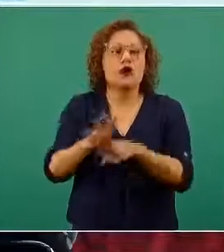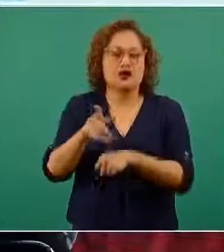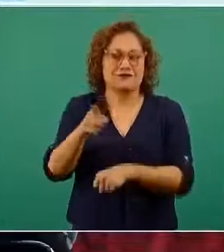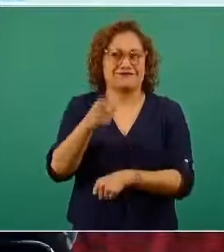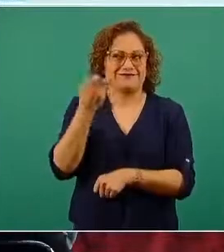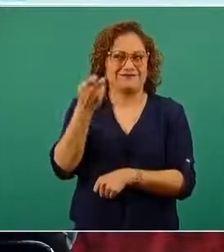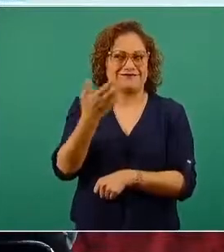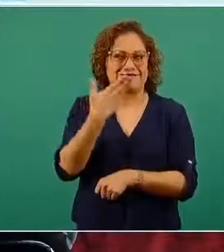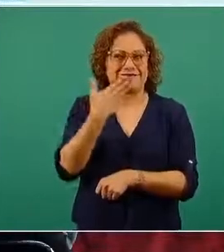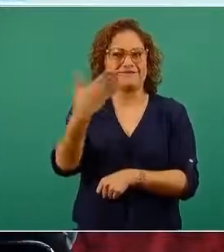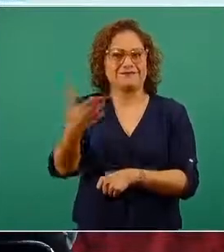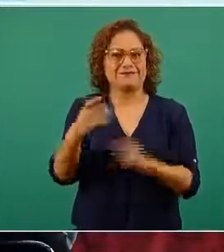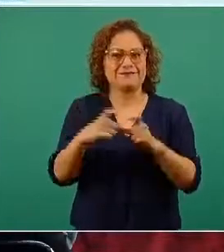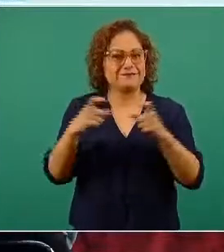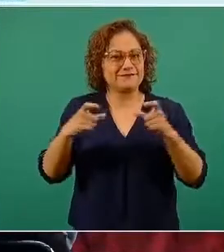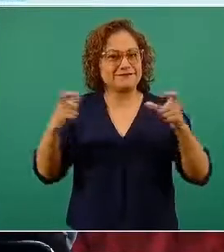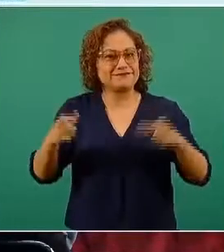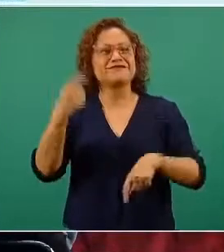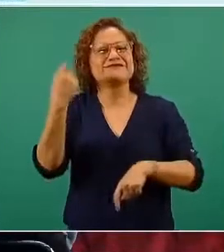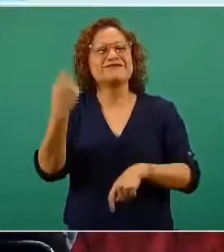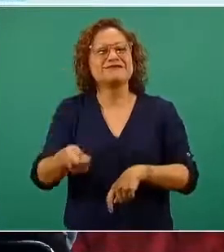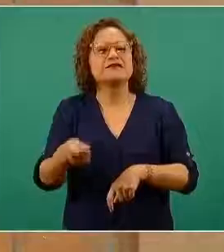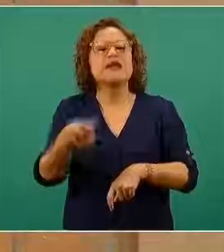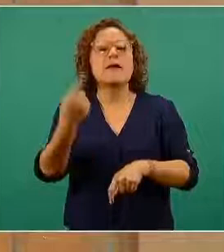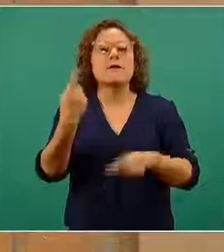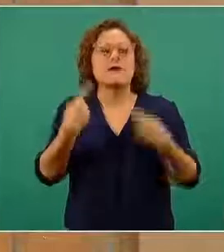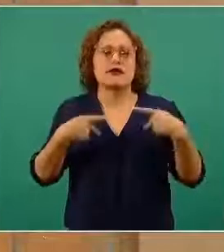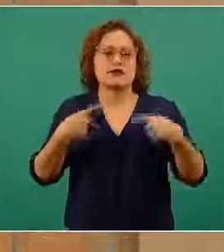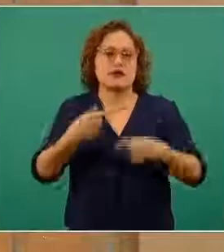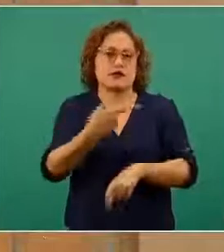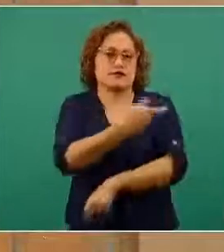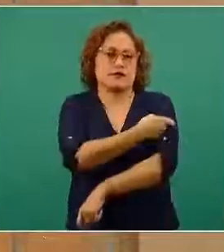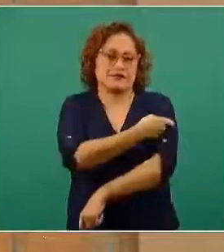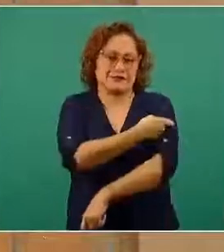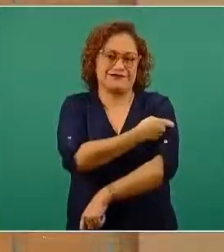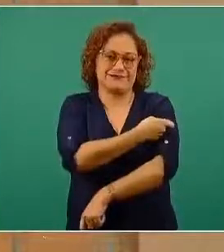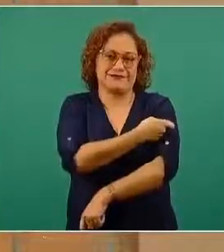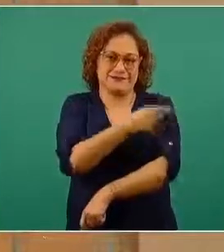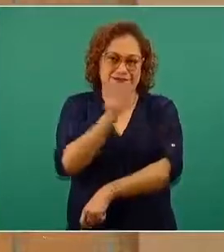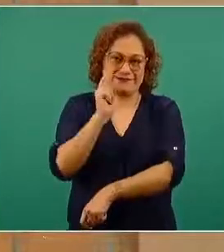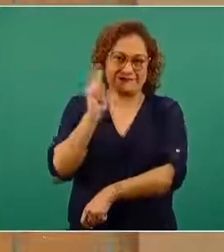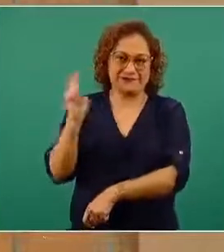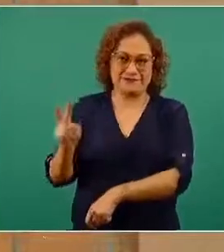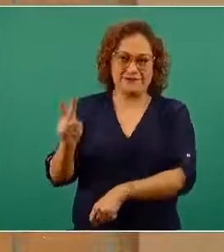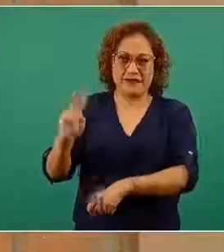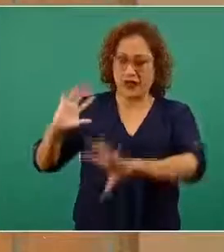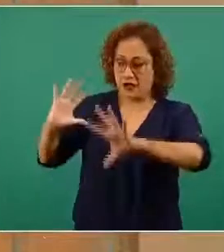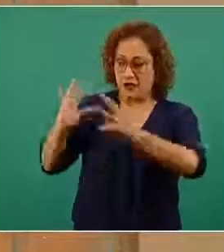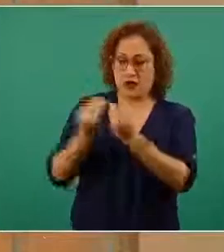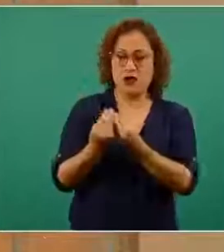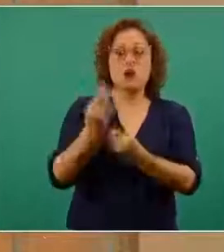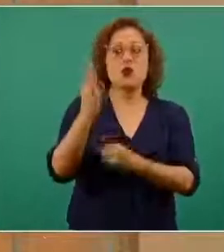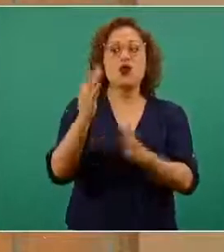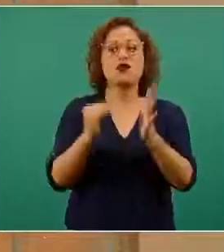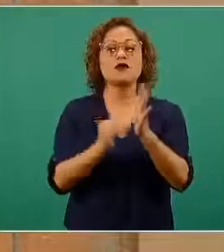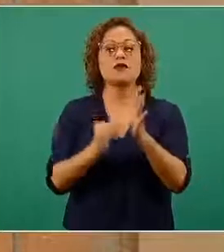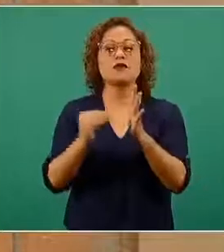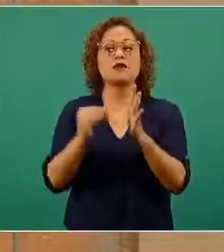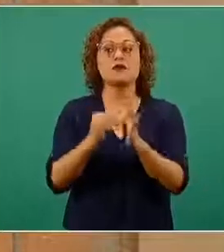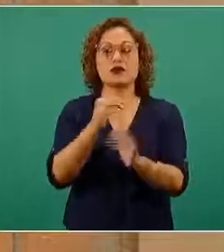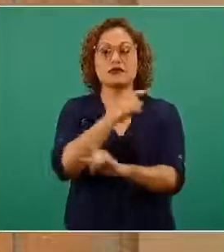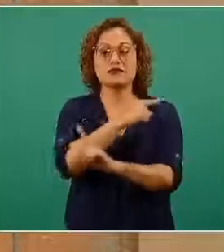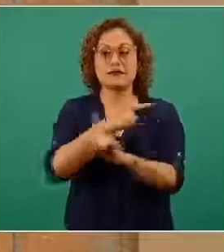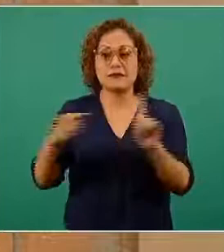ya esquema de vacunación completo, que para el día de hoy, como pueden ver, ya son más de 4,5 millones de personas que tienen